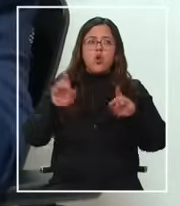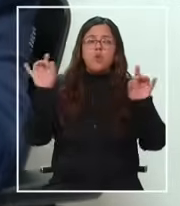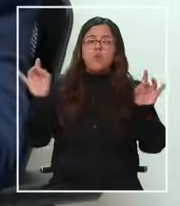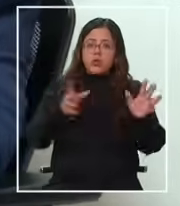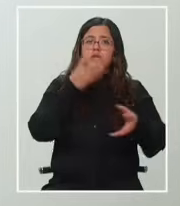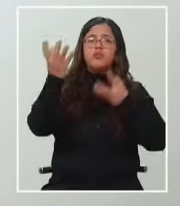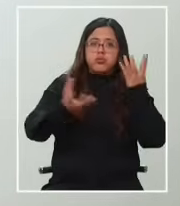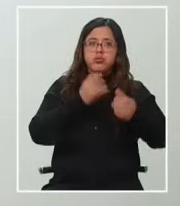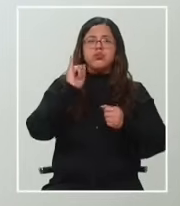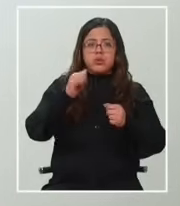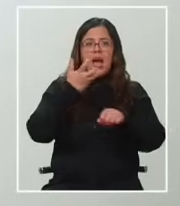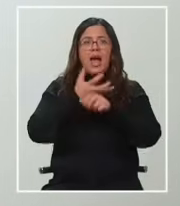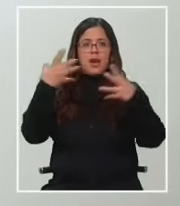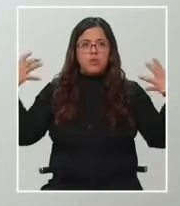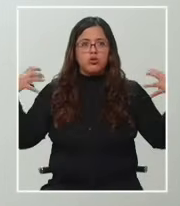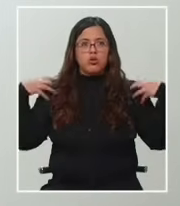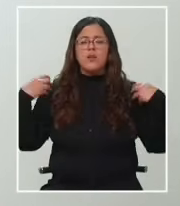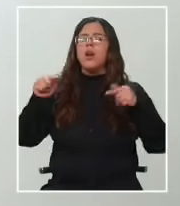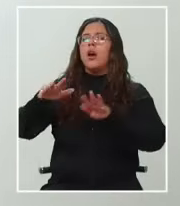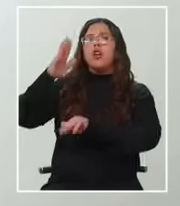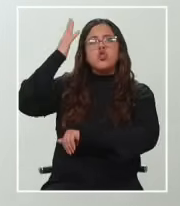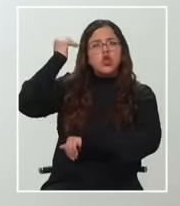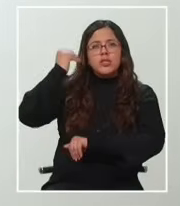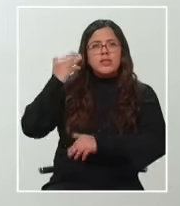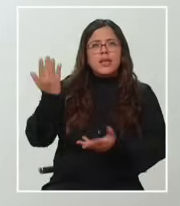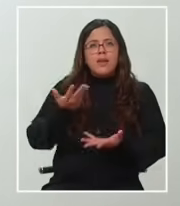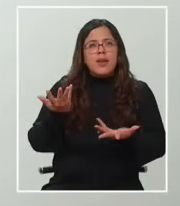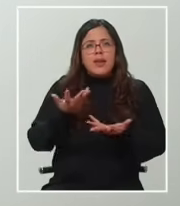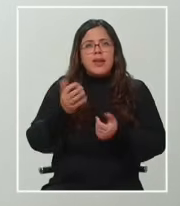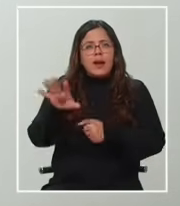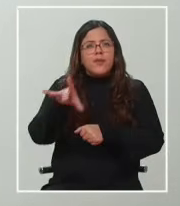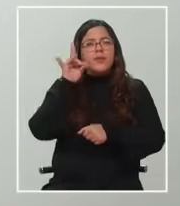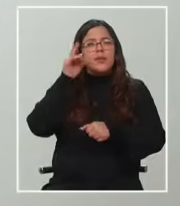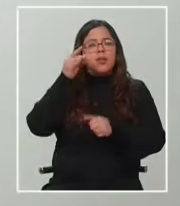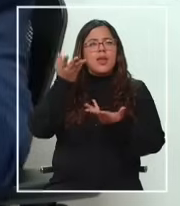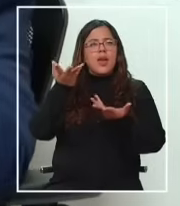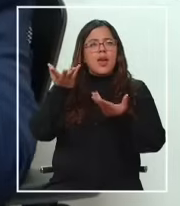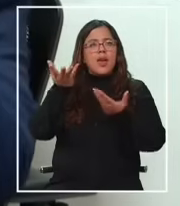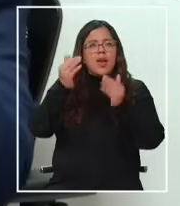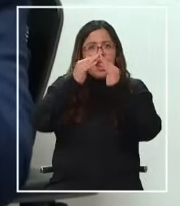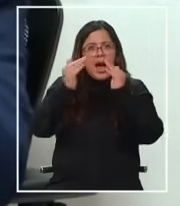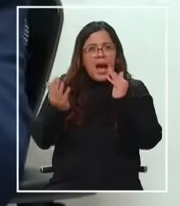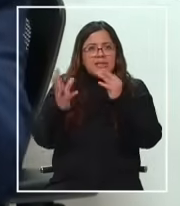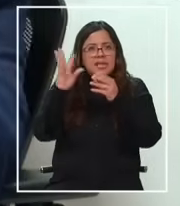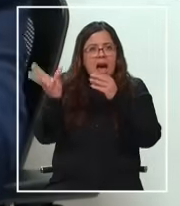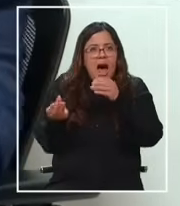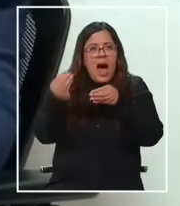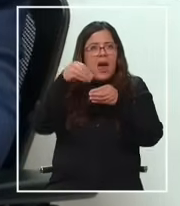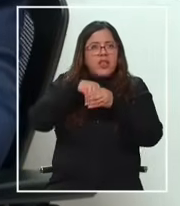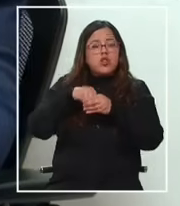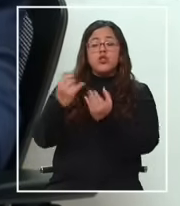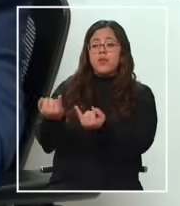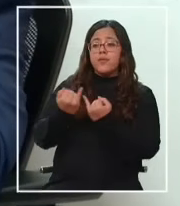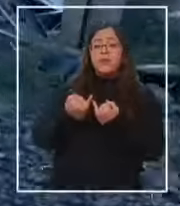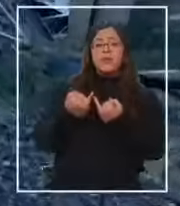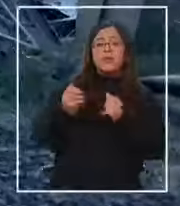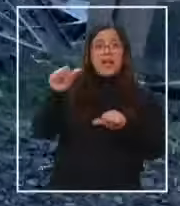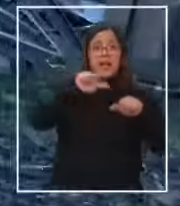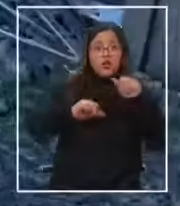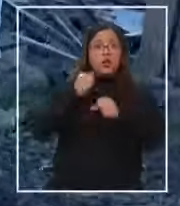fue intencional. Tampoco se sabe entonces qué es lo que se encontró al interior de esa casa. De la información que me entrega a mí la Bocar,